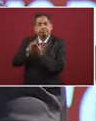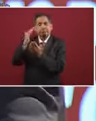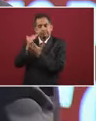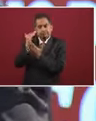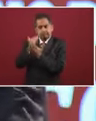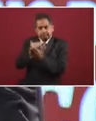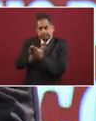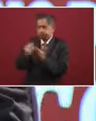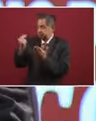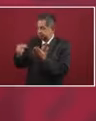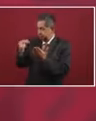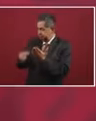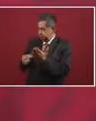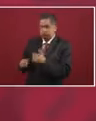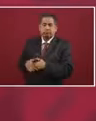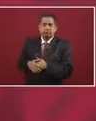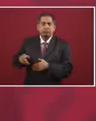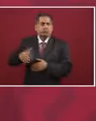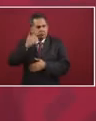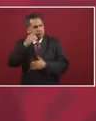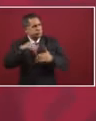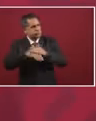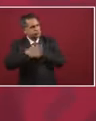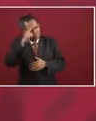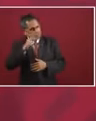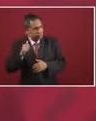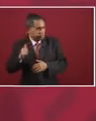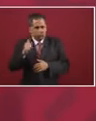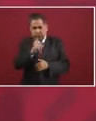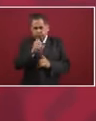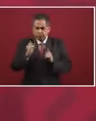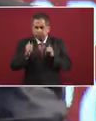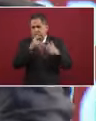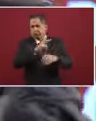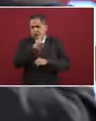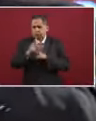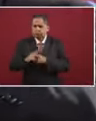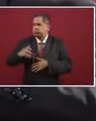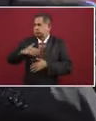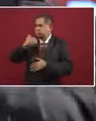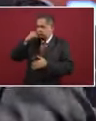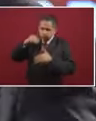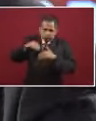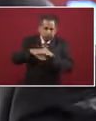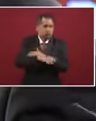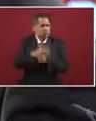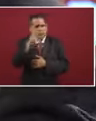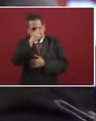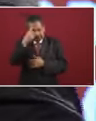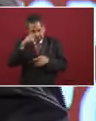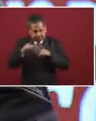O sea, yo quiero ir a México porque quiero pasar por México para ir a otro país, yo quiero conseguir una visa de trabajo,